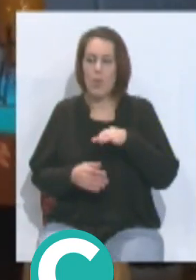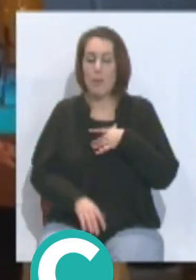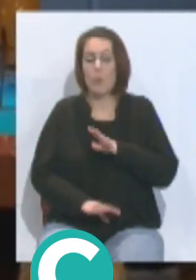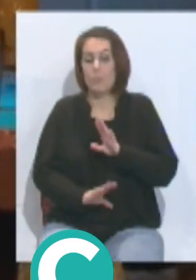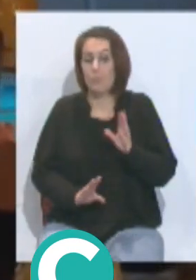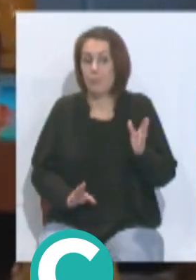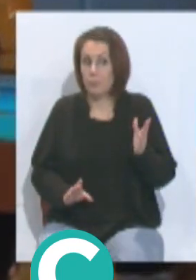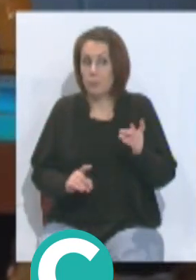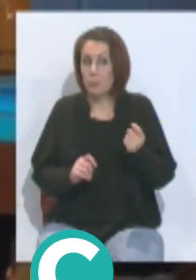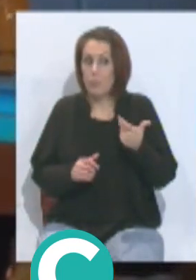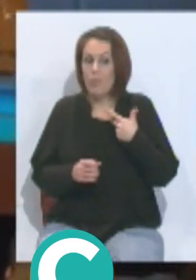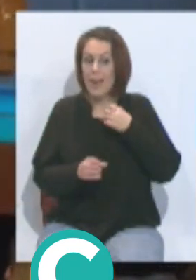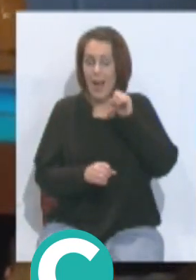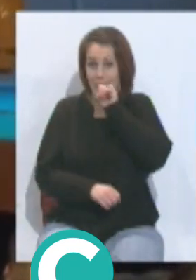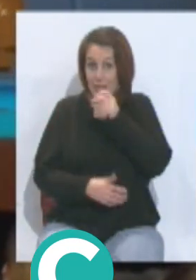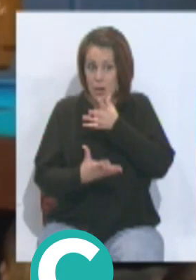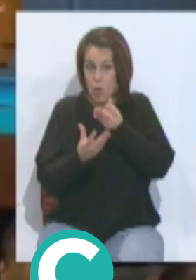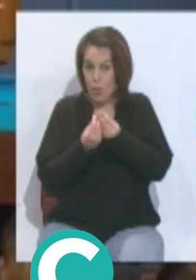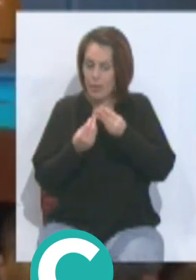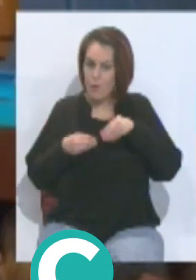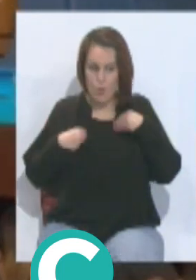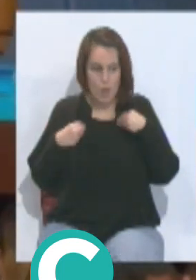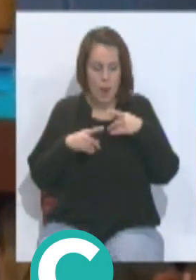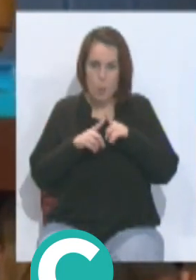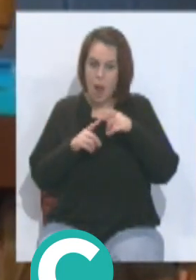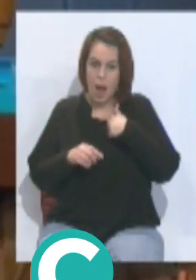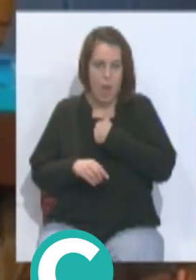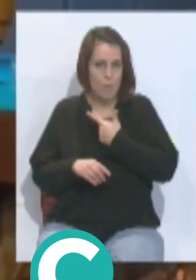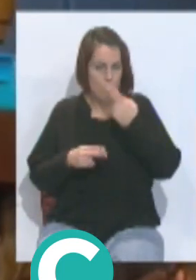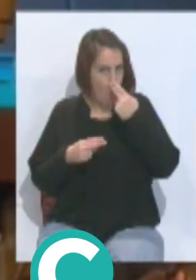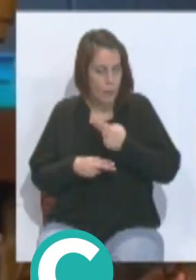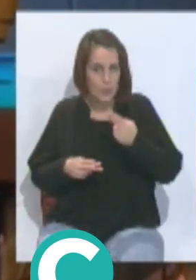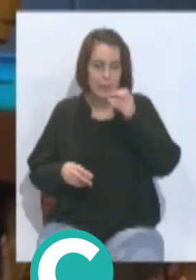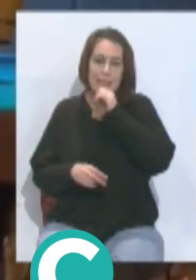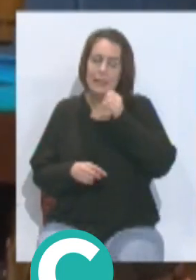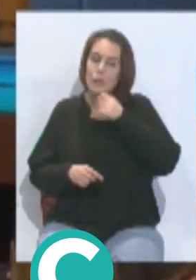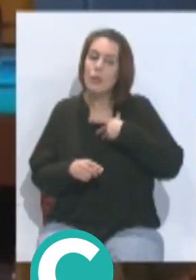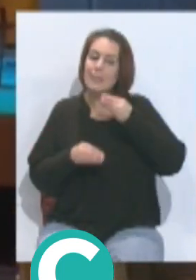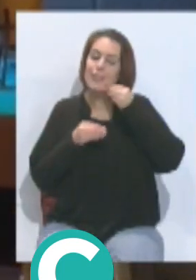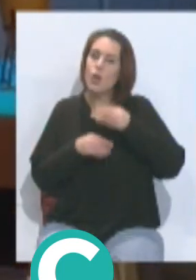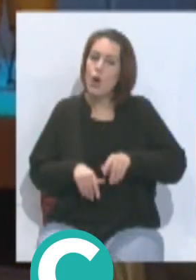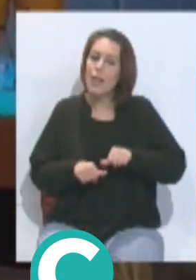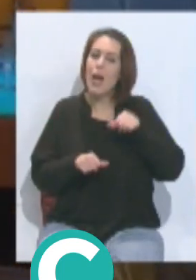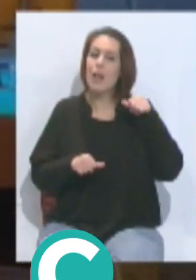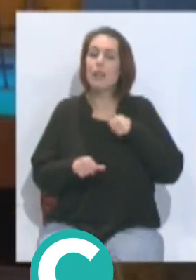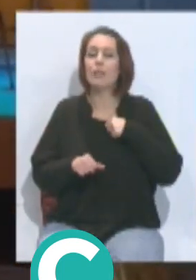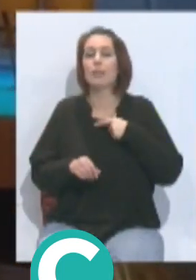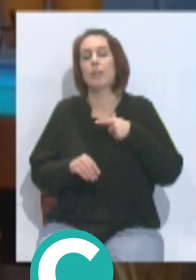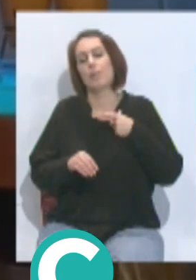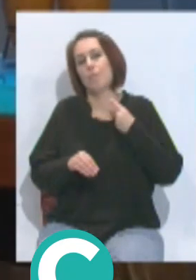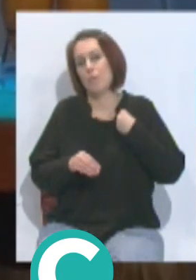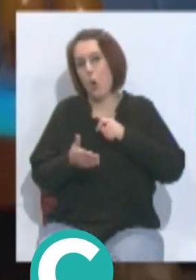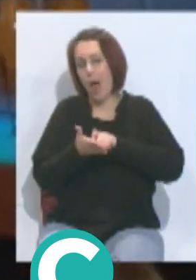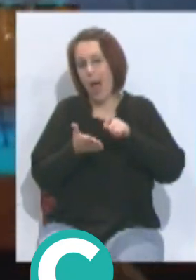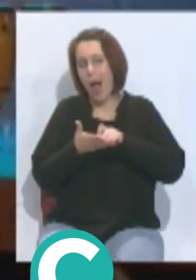bueno, pues cantar con ellos y disfrutar como público de las coplas del legado de José Luis